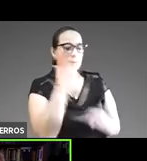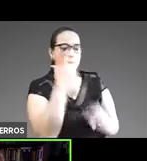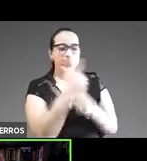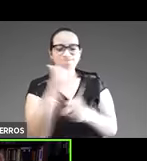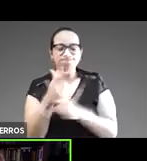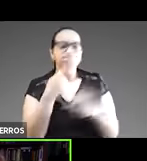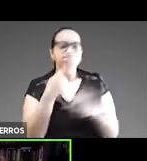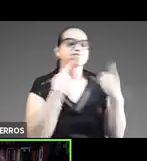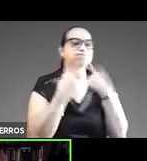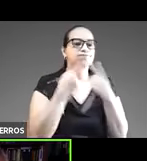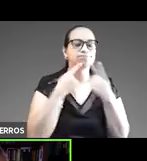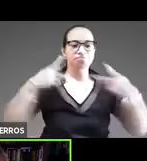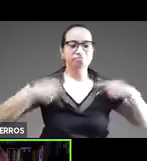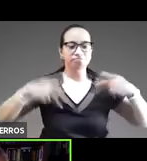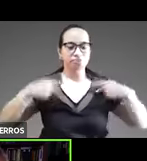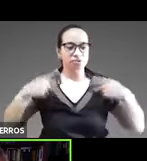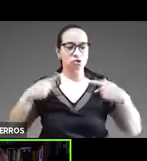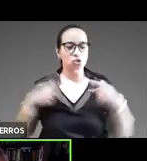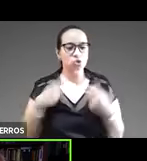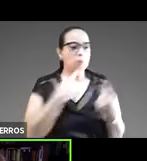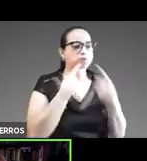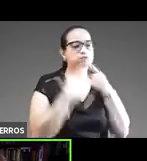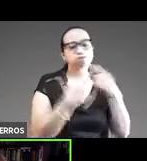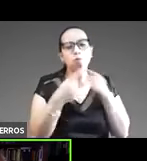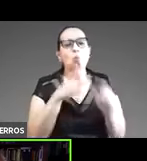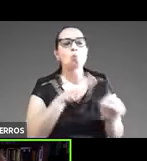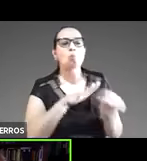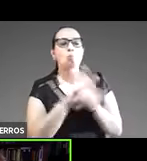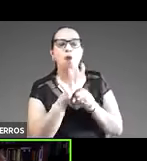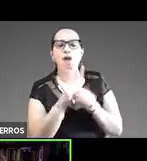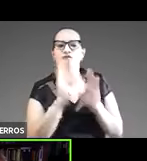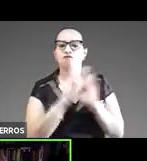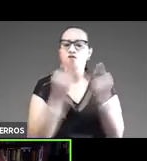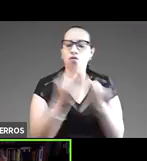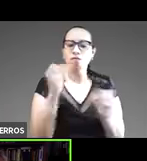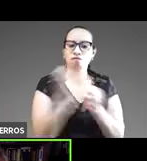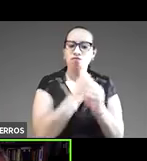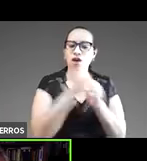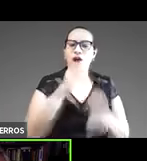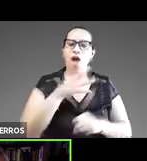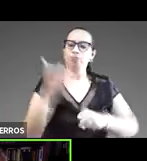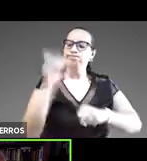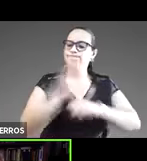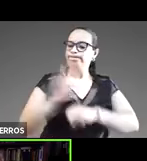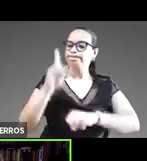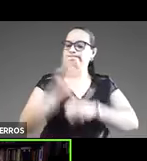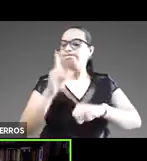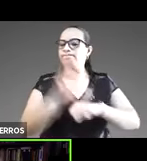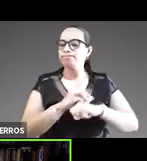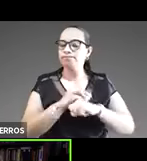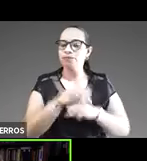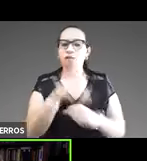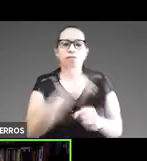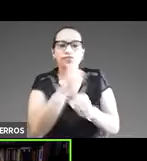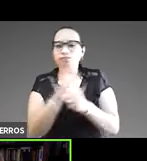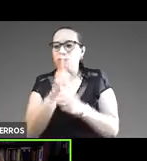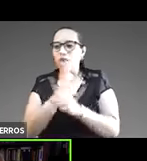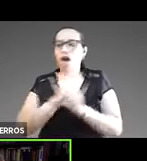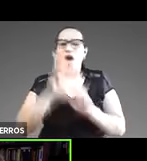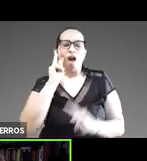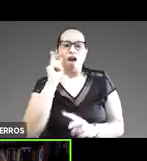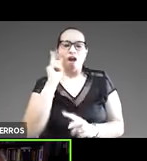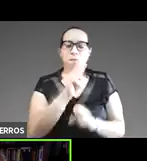gente los elementos de violencia que se presentan cotidianamente, al identificarlos, visibilizarlos, porque